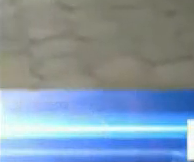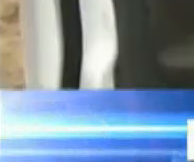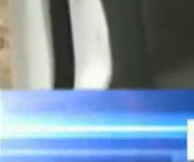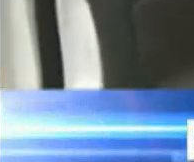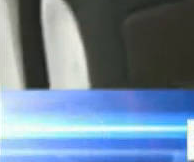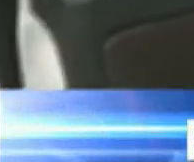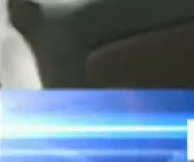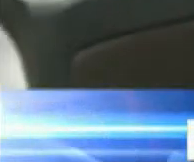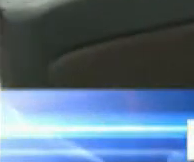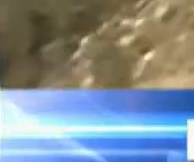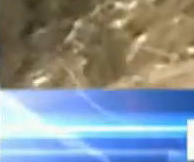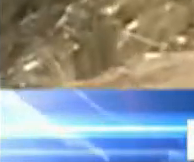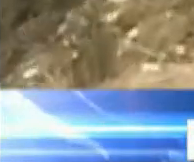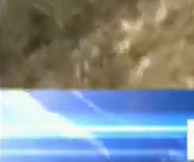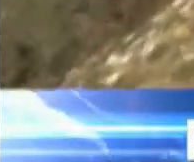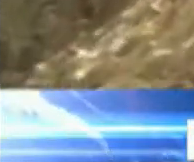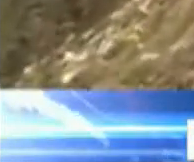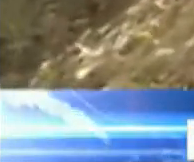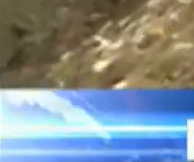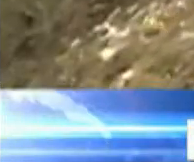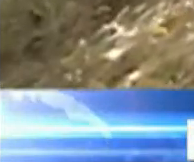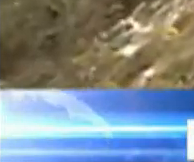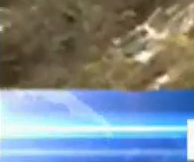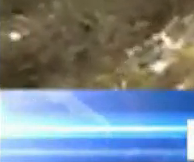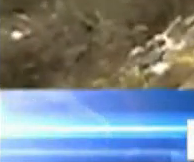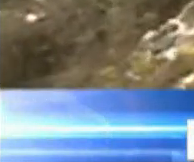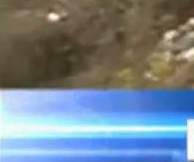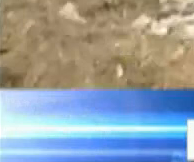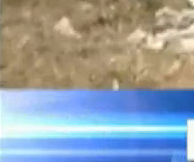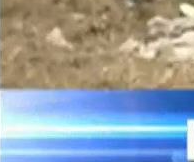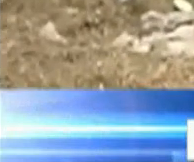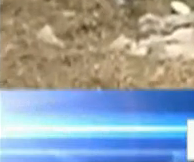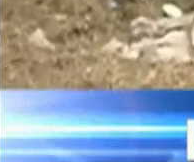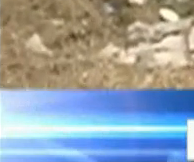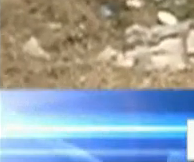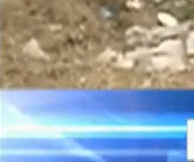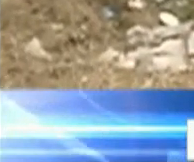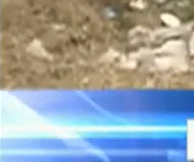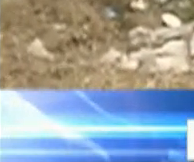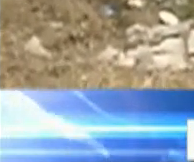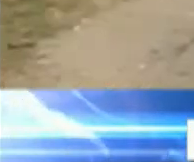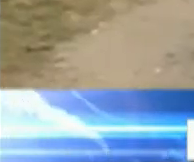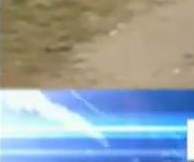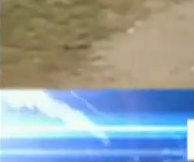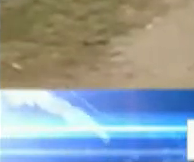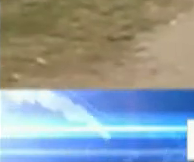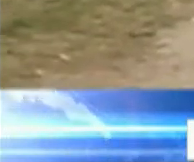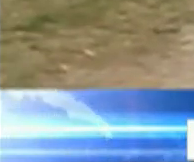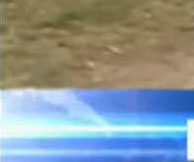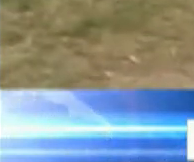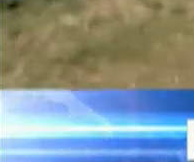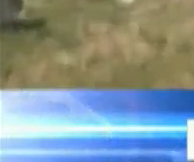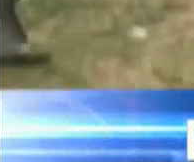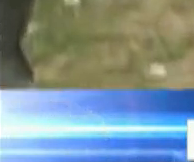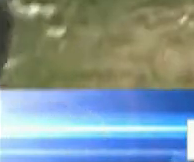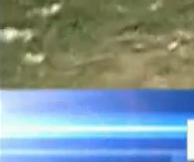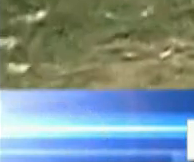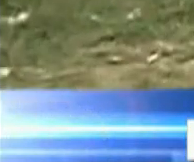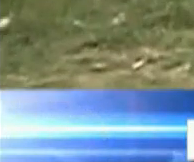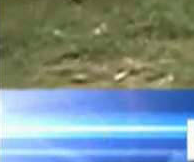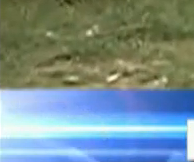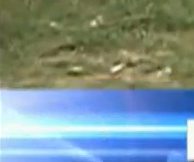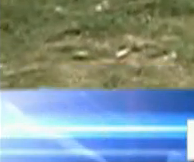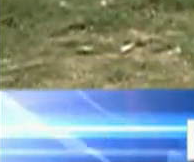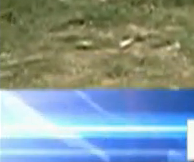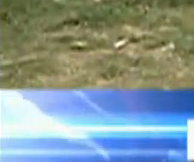Delincuentes protagonizan espectacular robo. Se apoderaron de $10,000 y un vehículo. Los